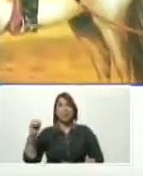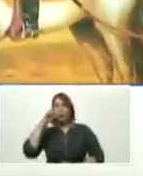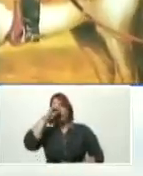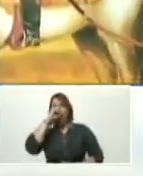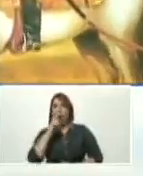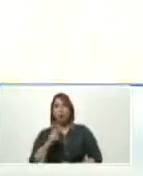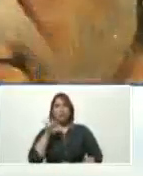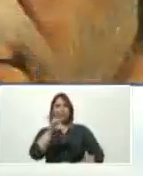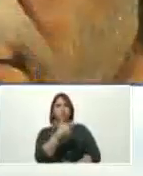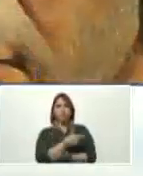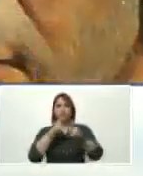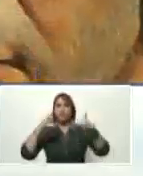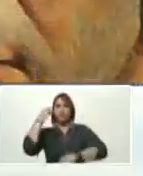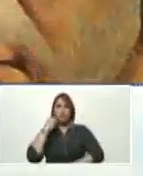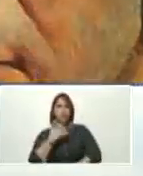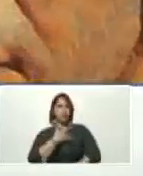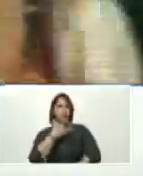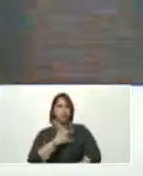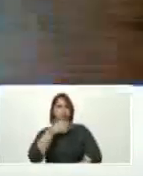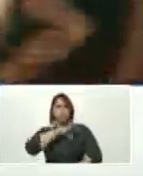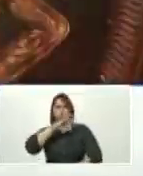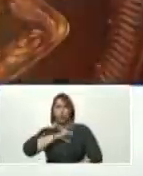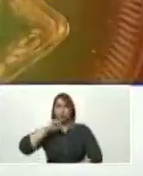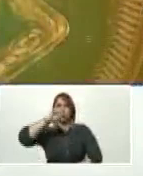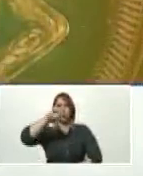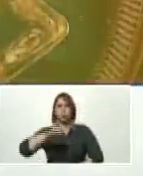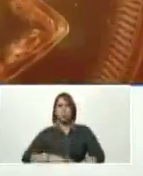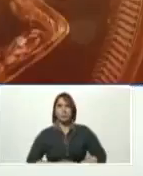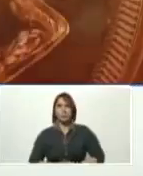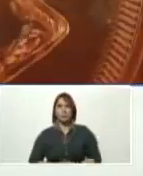libre, bolivariana y socialista.